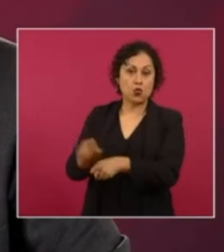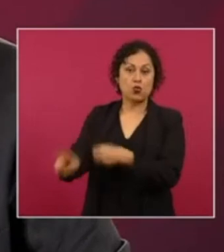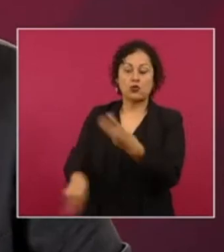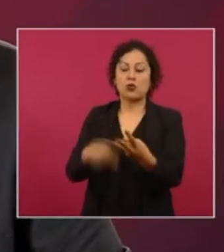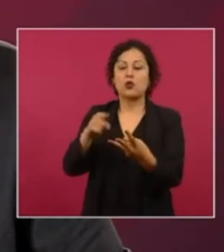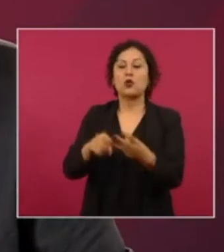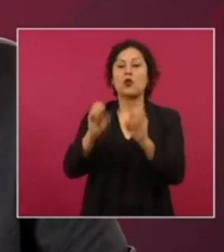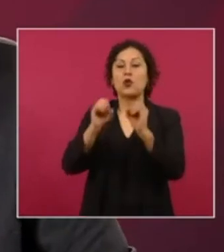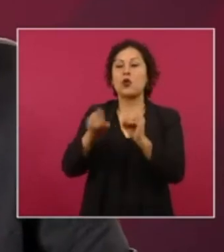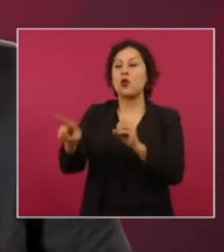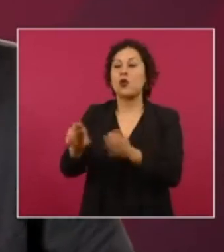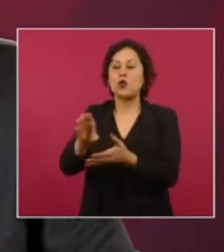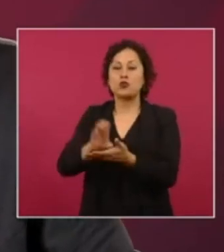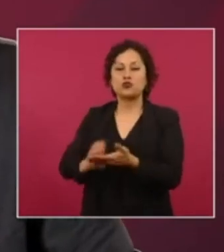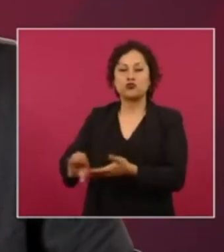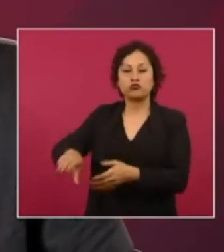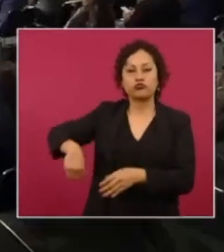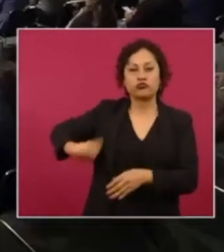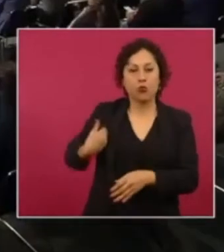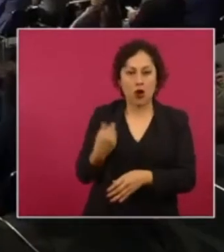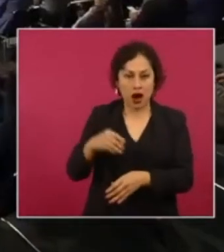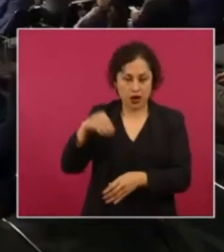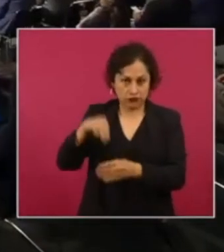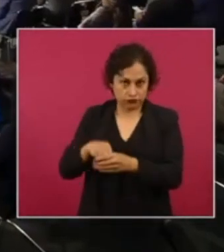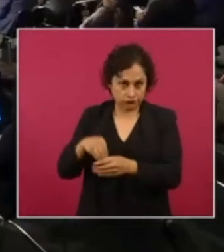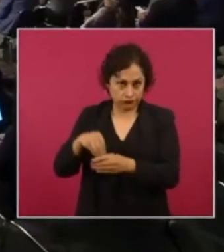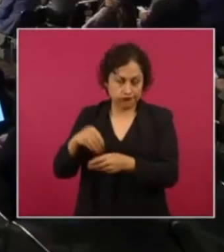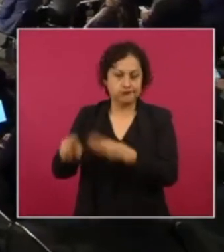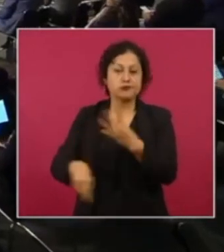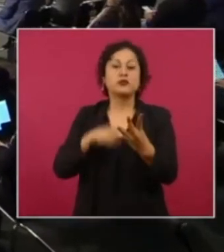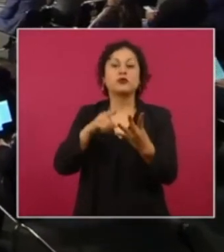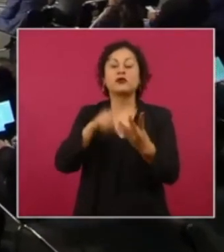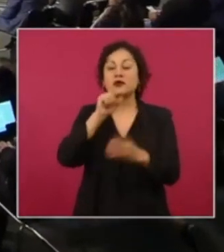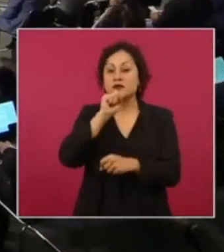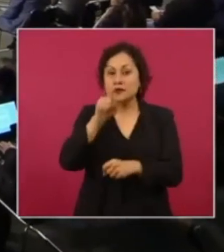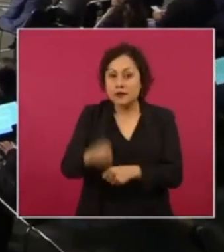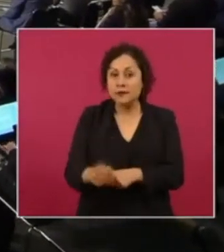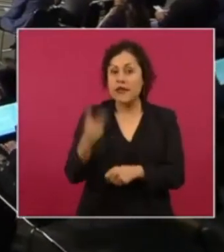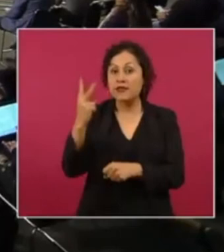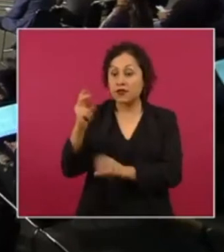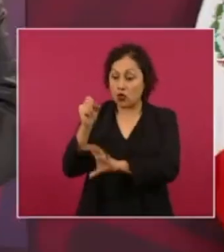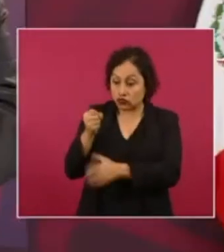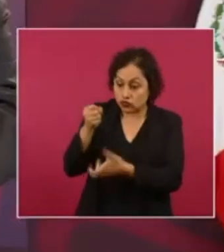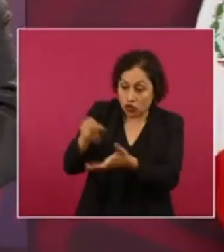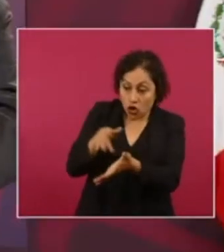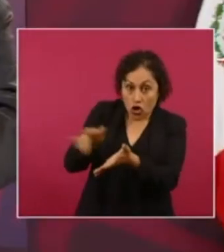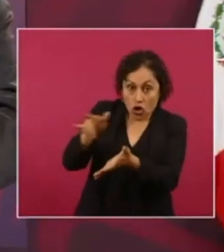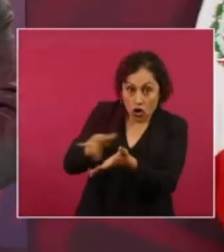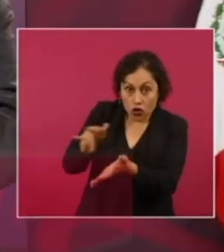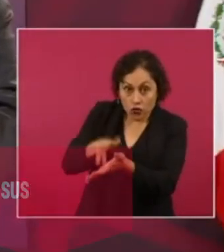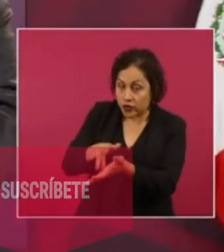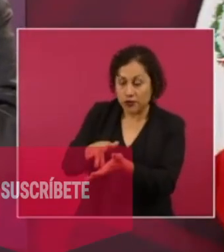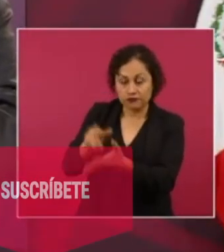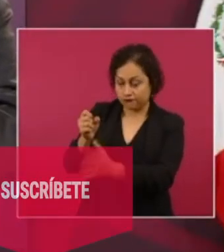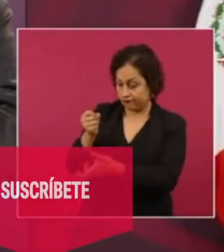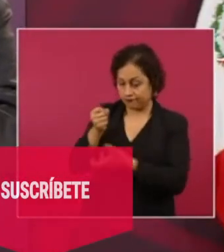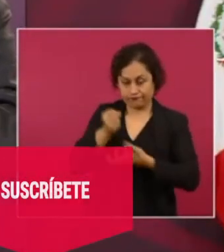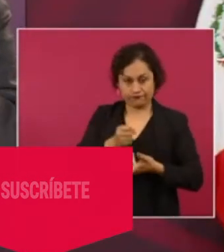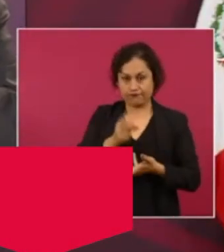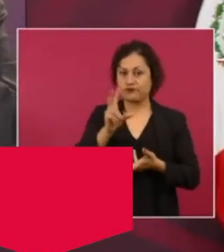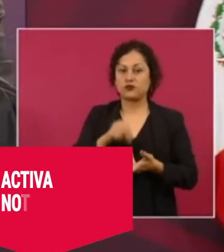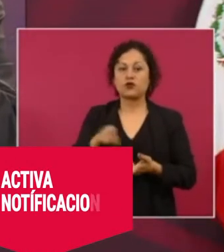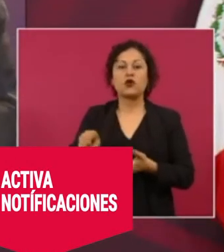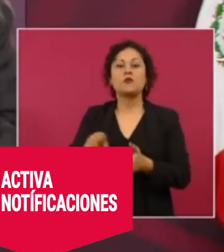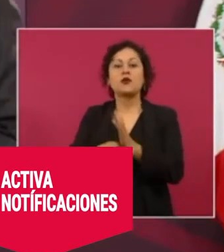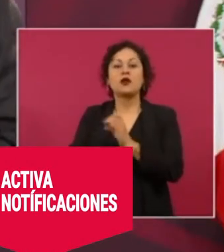8,000 trabajadores en esta reestructuración jurídica, y precisó que solo se reduce sustancialmente a los vocales de